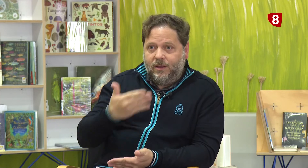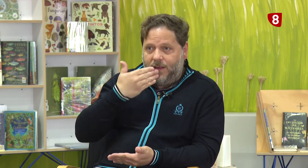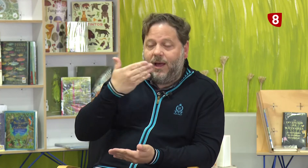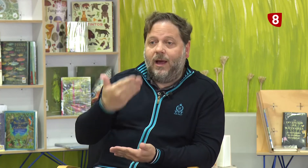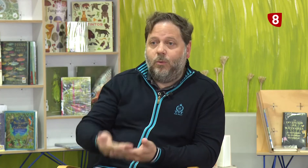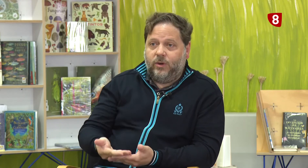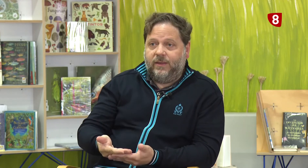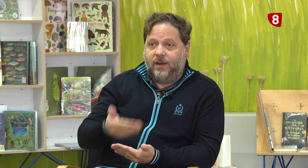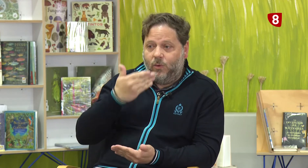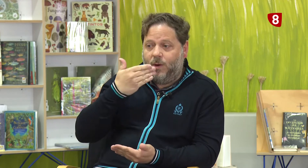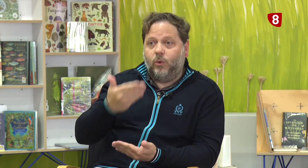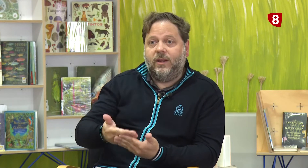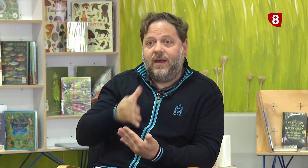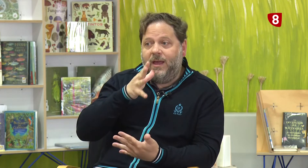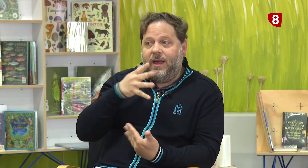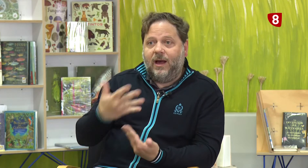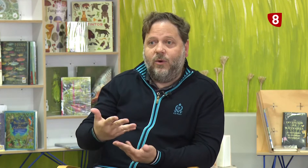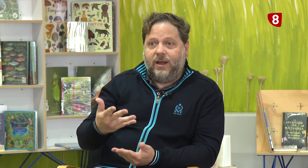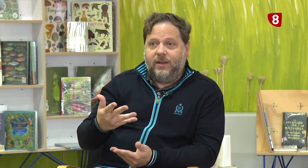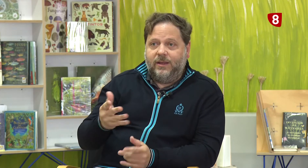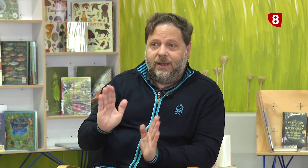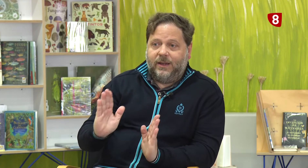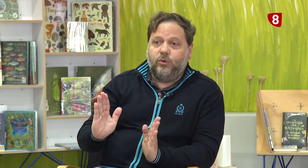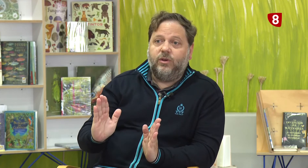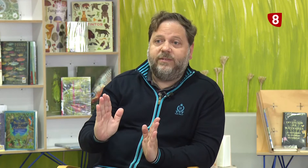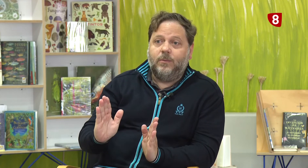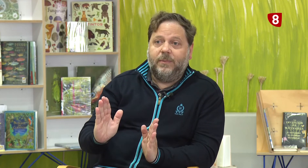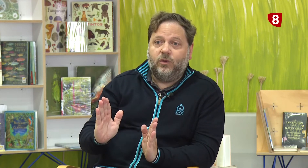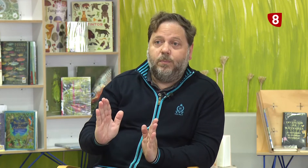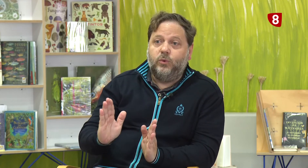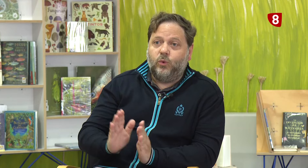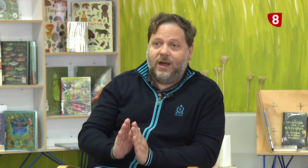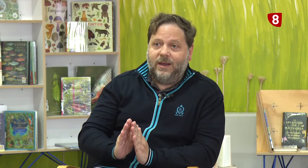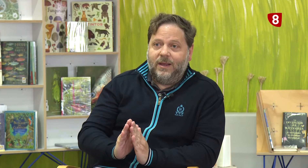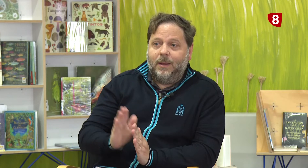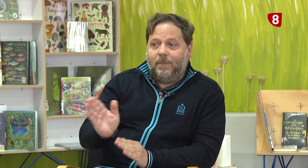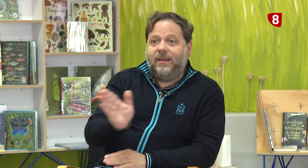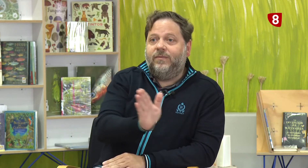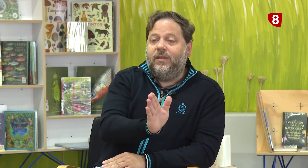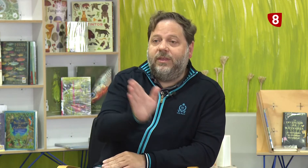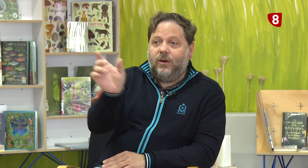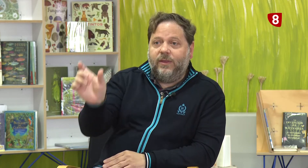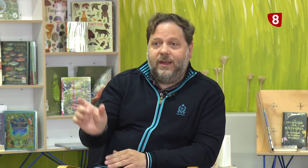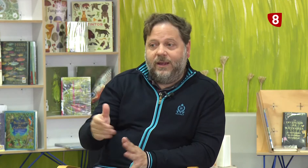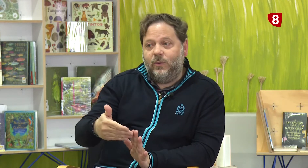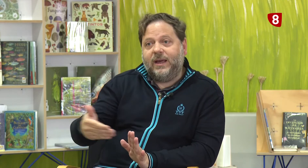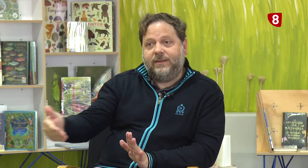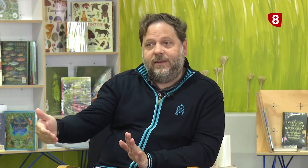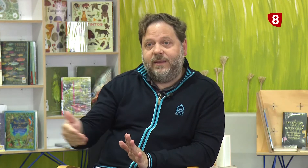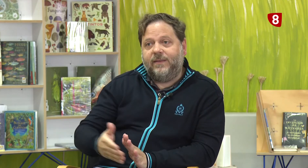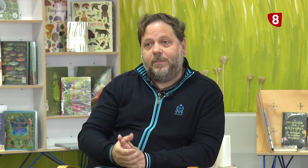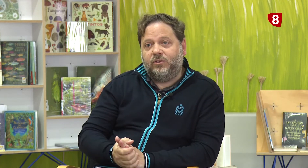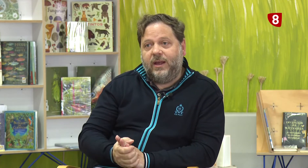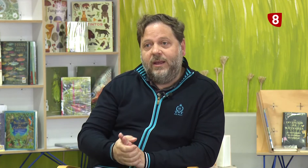aburrida o aburrida ahora. Y haría ilusión a ese momento puntual para diferenciarlo de una